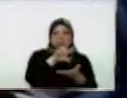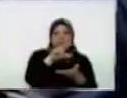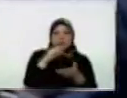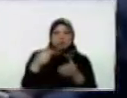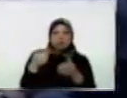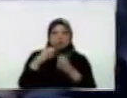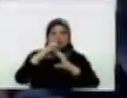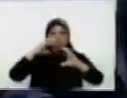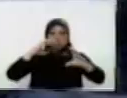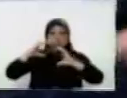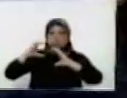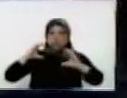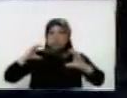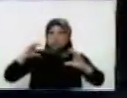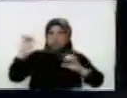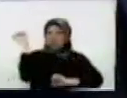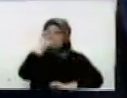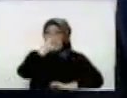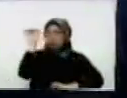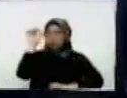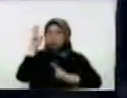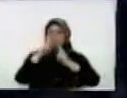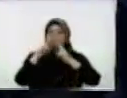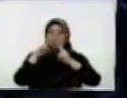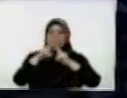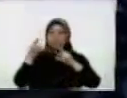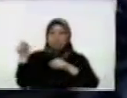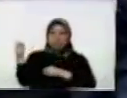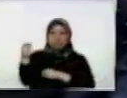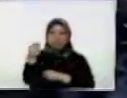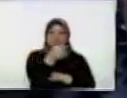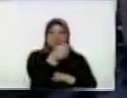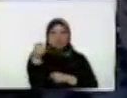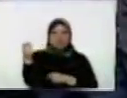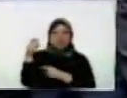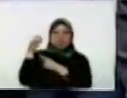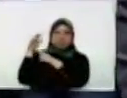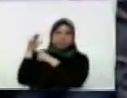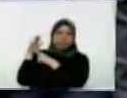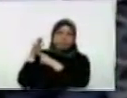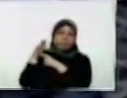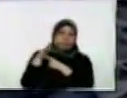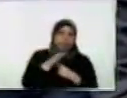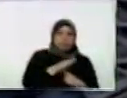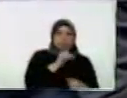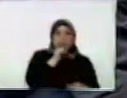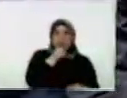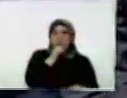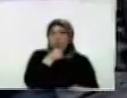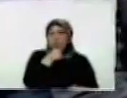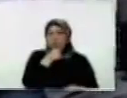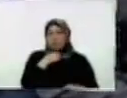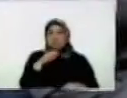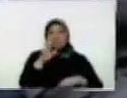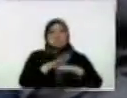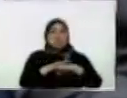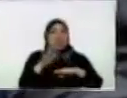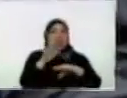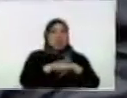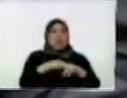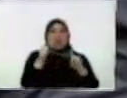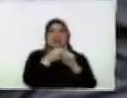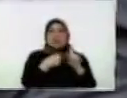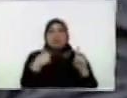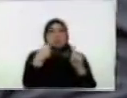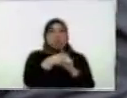ballenas que nosotros conocimos reprimían a nuestros ancianos porque reclamaban su derecho a